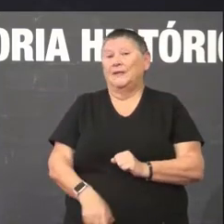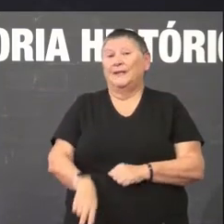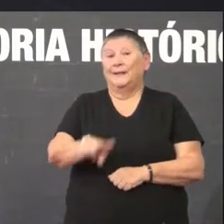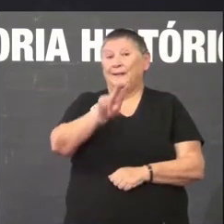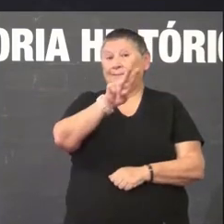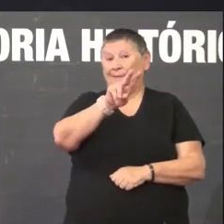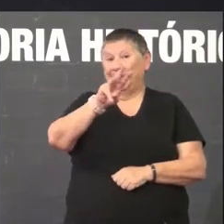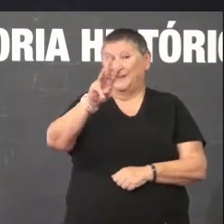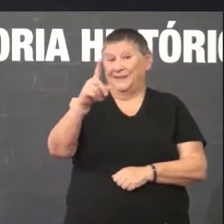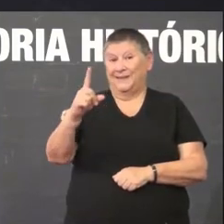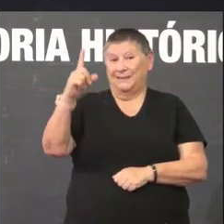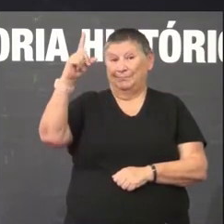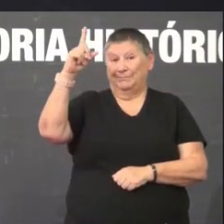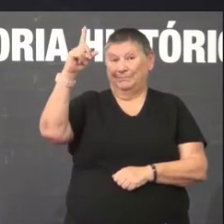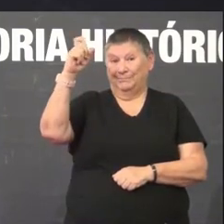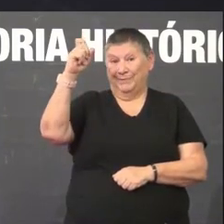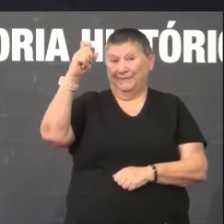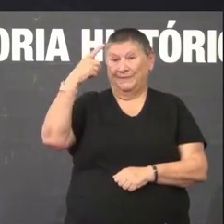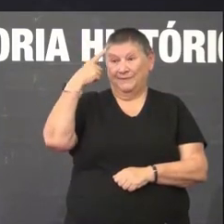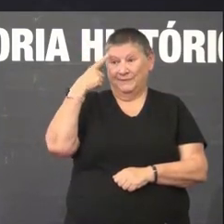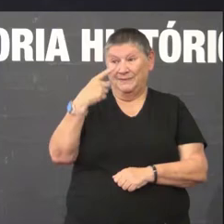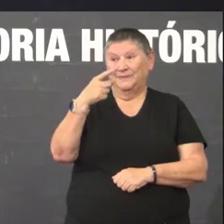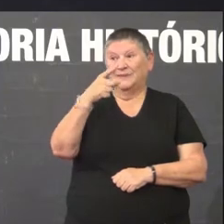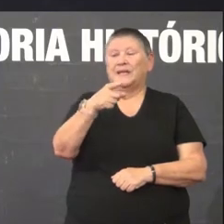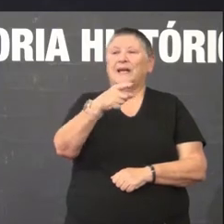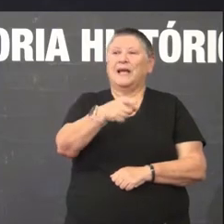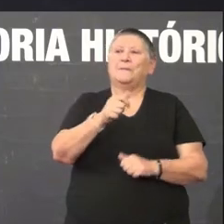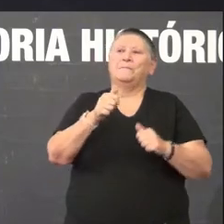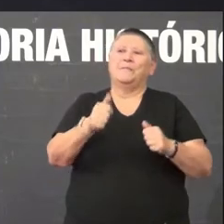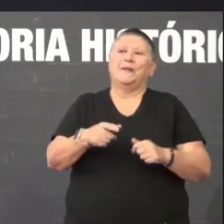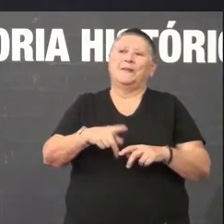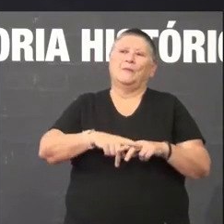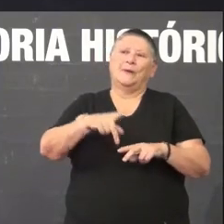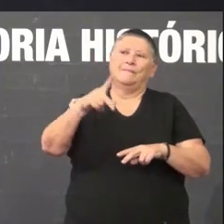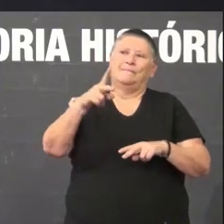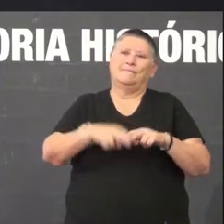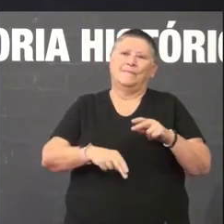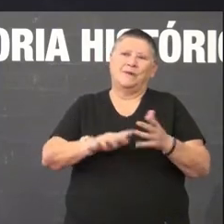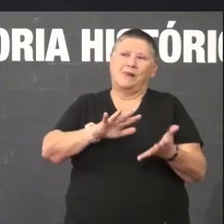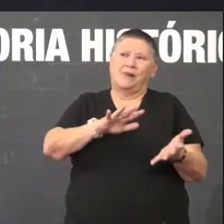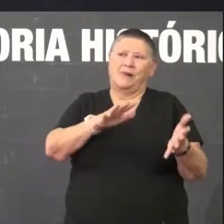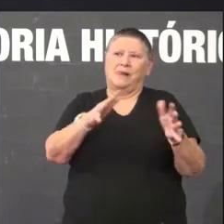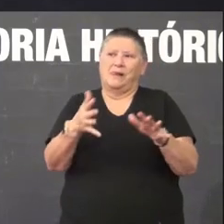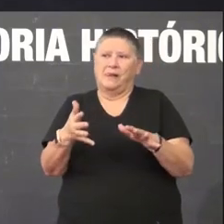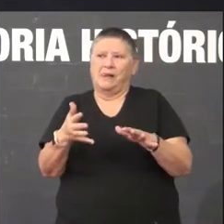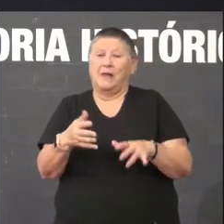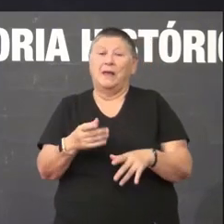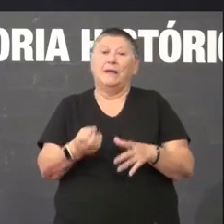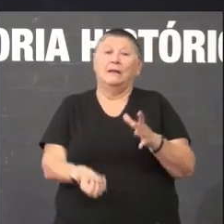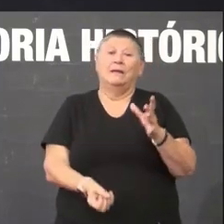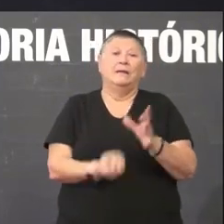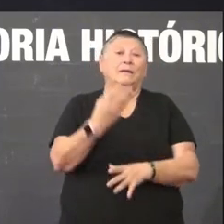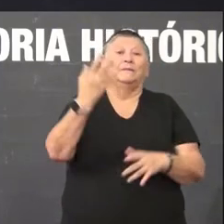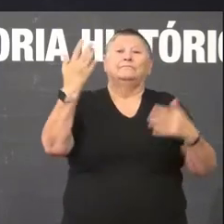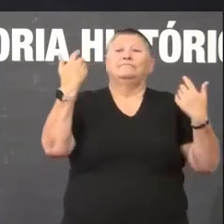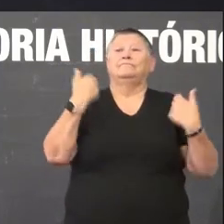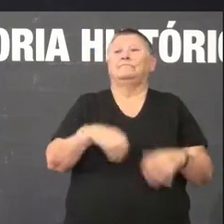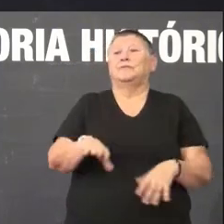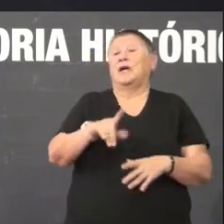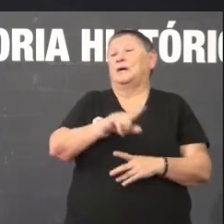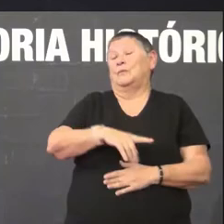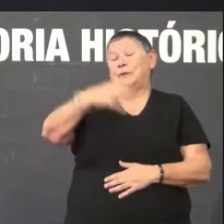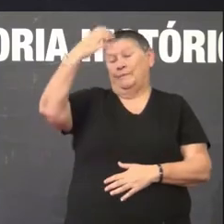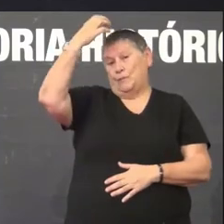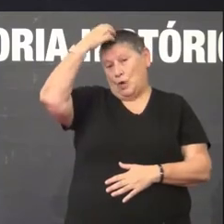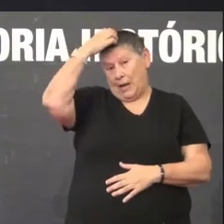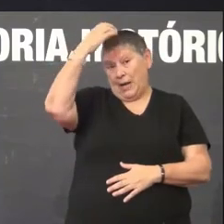dicir, a cuartelada, remata a transición. E se consagra así unha monarquía e o bipartidismo.